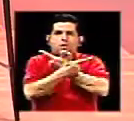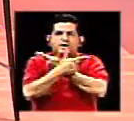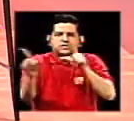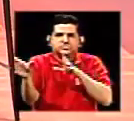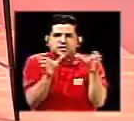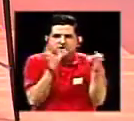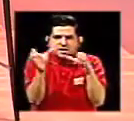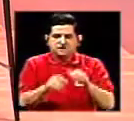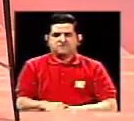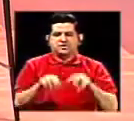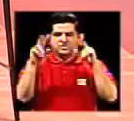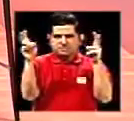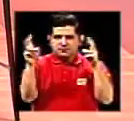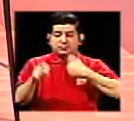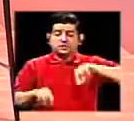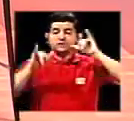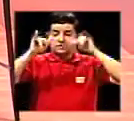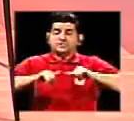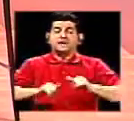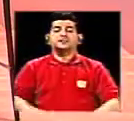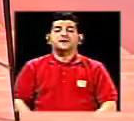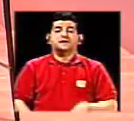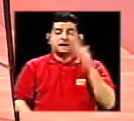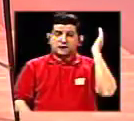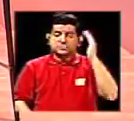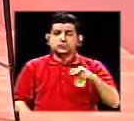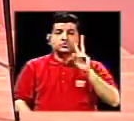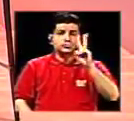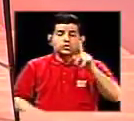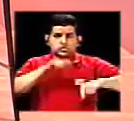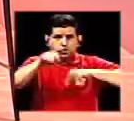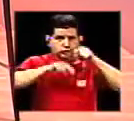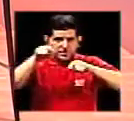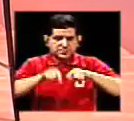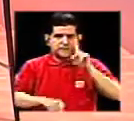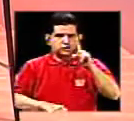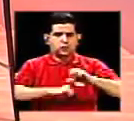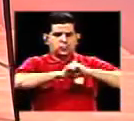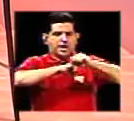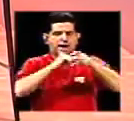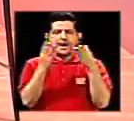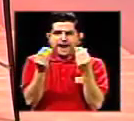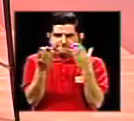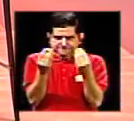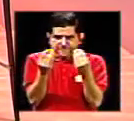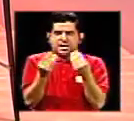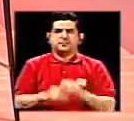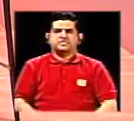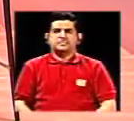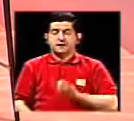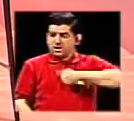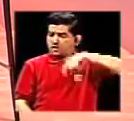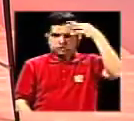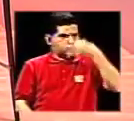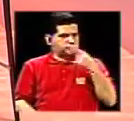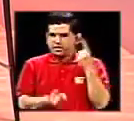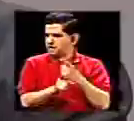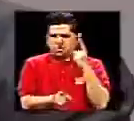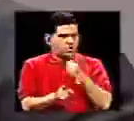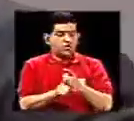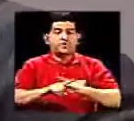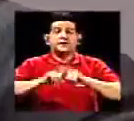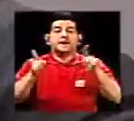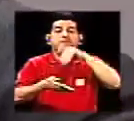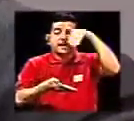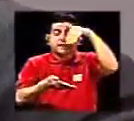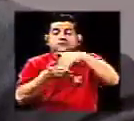nosotros mantenemos nuestro discurso haciendo crítica a dos niveles. La crítica a la campaña del miedo, como nos parecía que no debía hacerse, pero